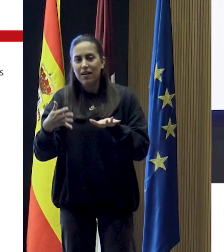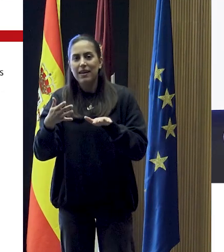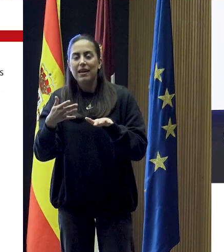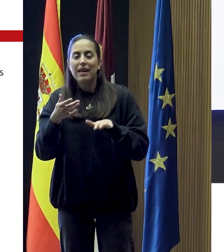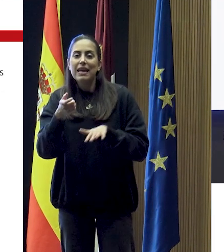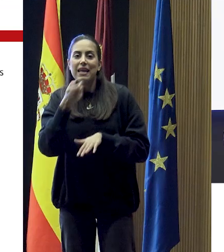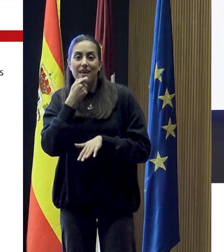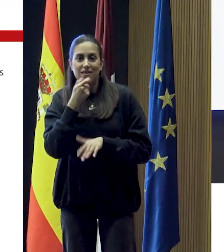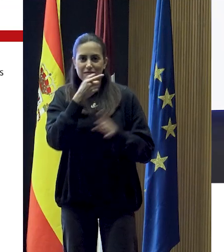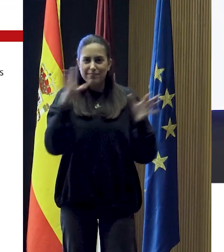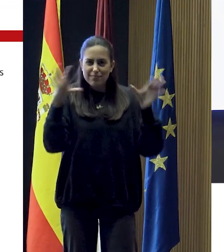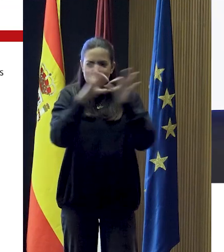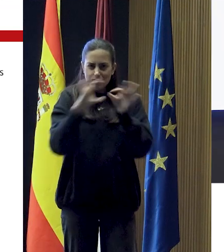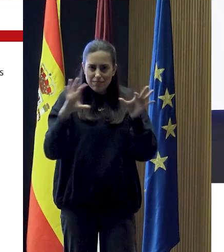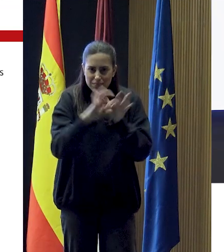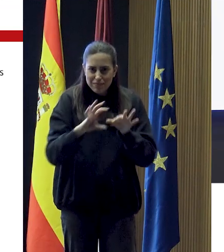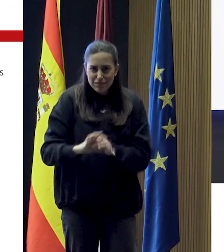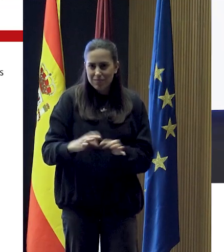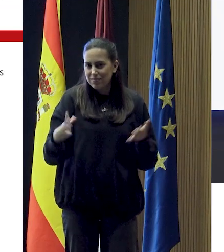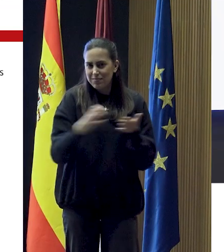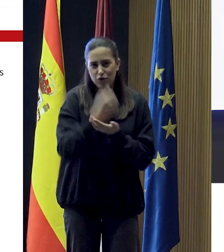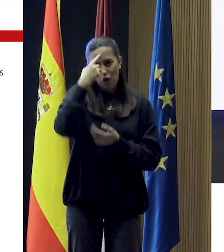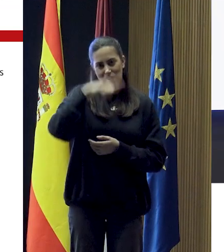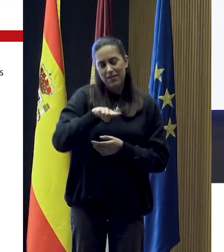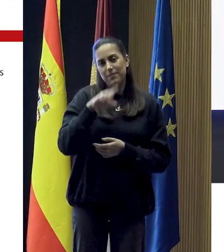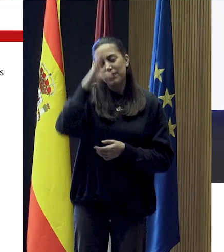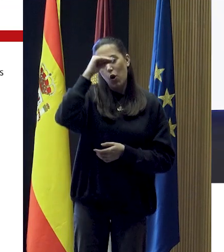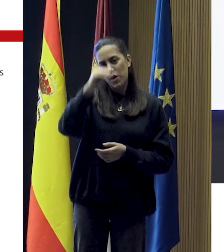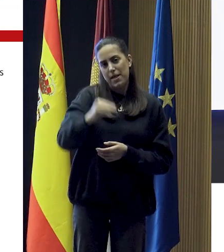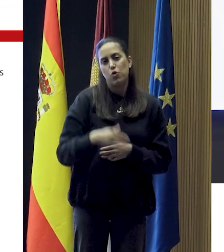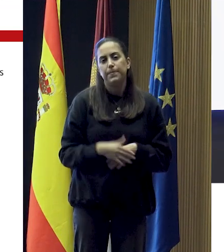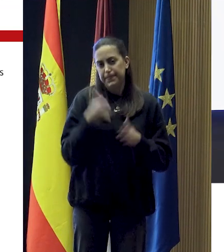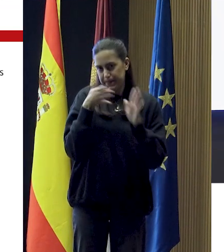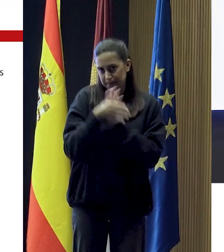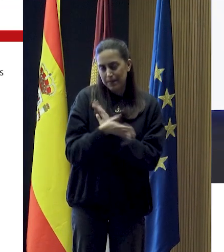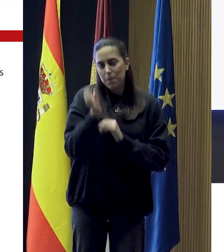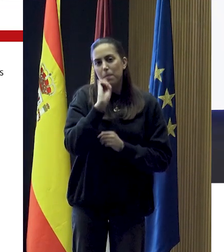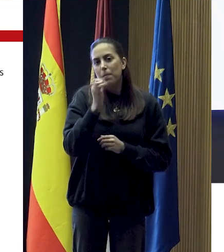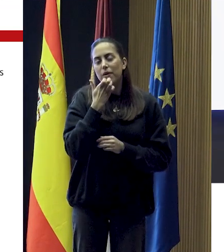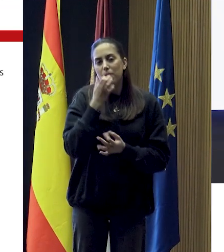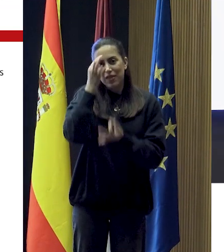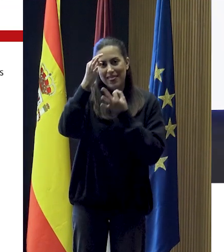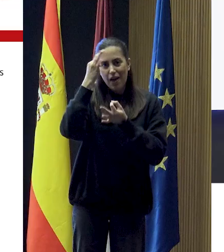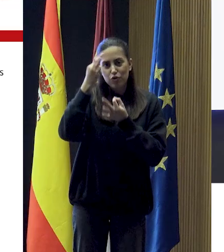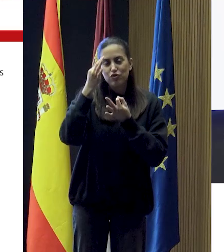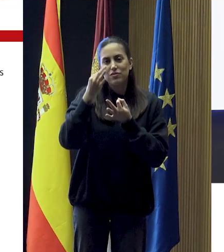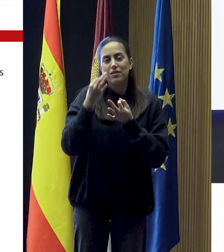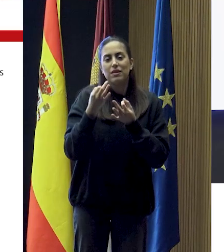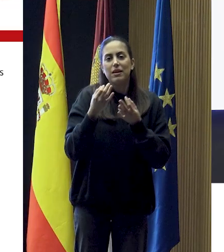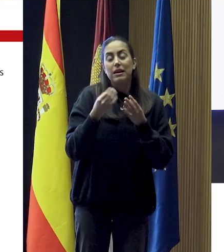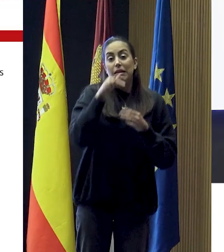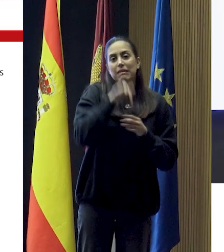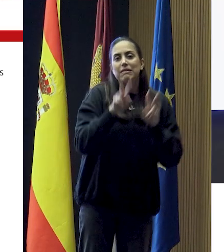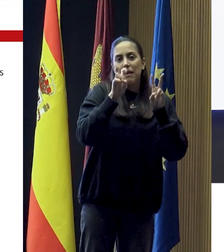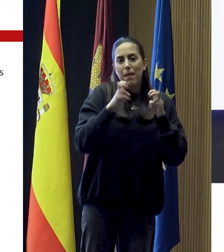inglés. Eso es memoria del conocimiento, memoria semántica. O datos bibliográficos como que Madrid es la capital de